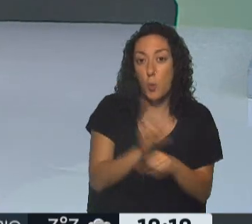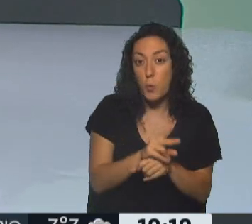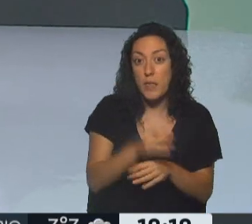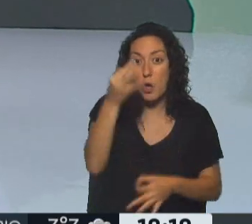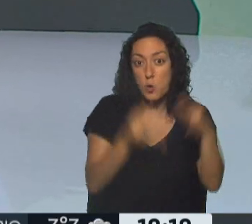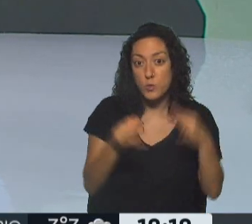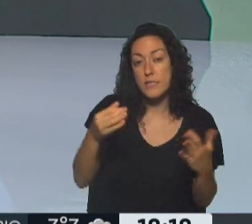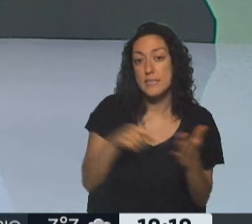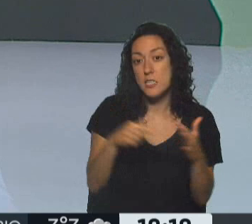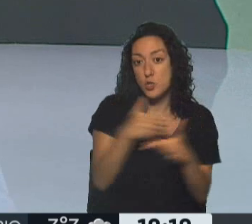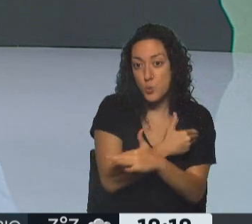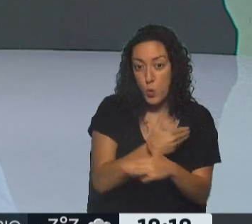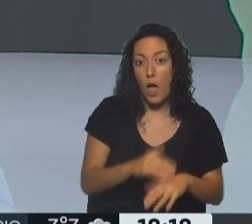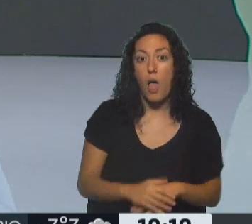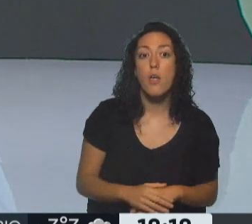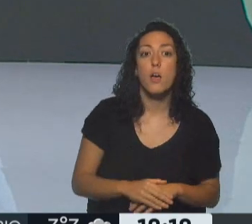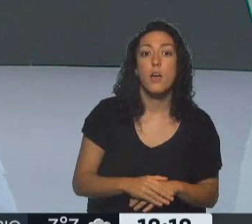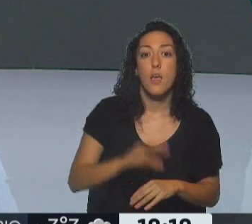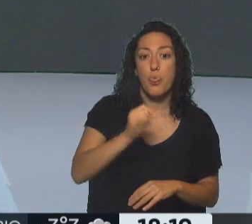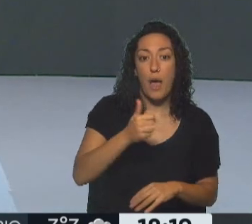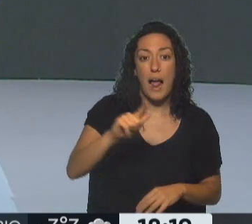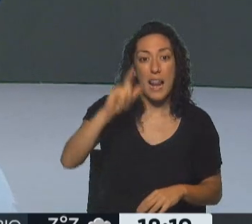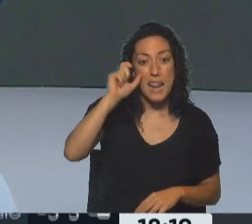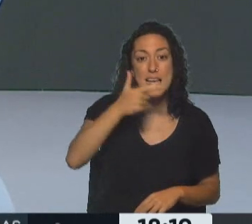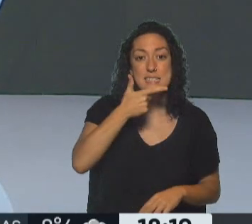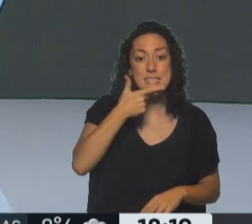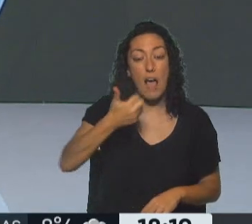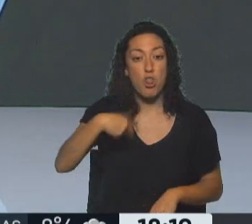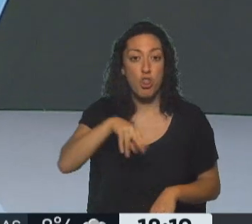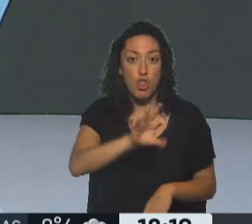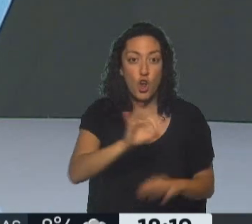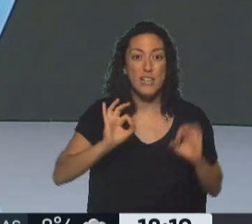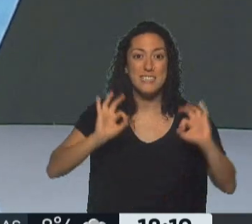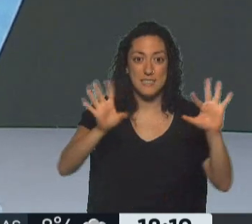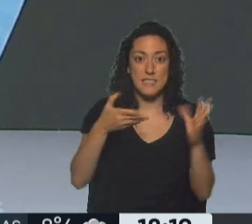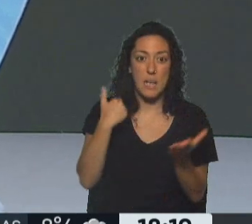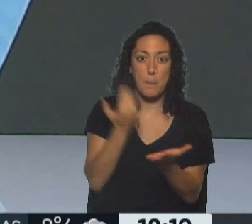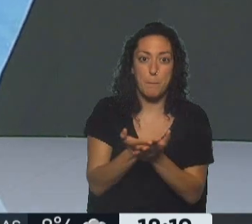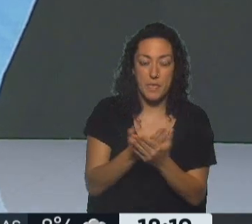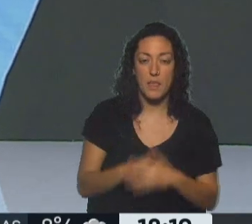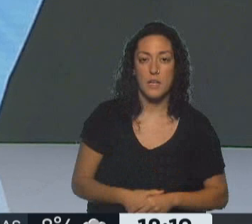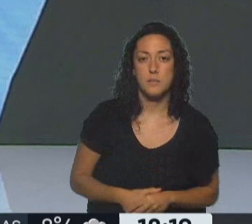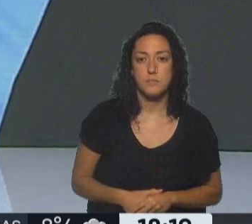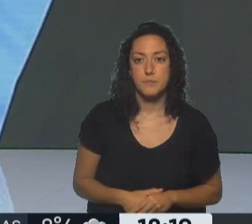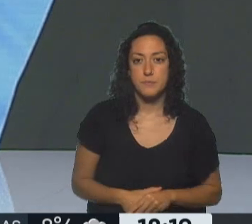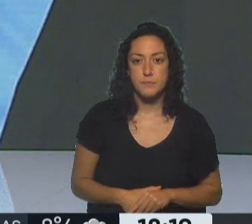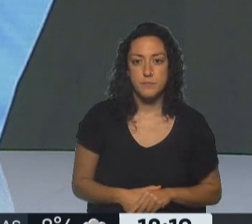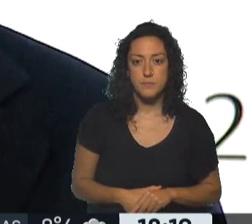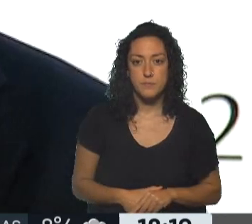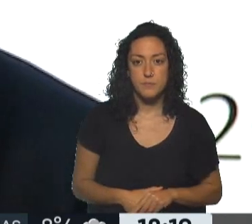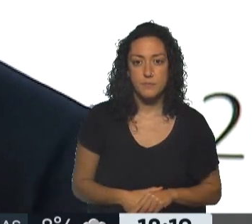Ciudad de Buenos Aires, estamos hablando de Marcelo D'Alessandro, pidió licencia en su cargo. Así lo hacía, de esta